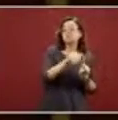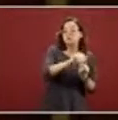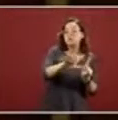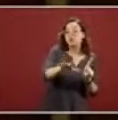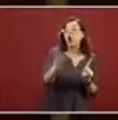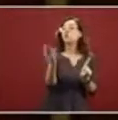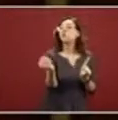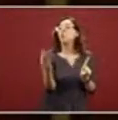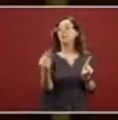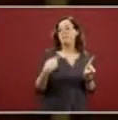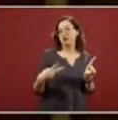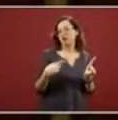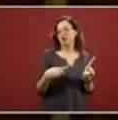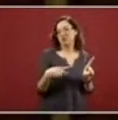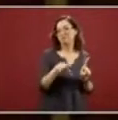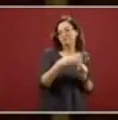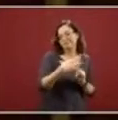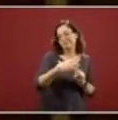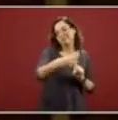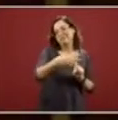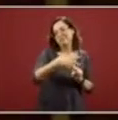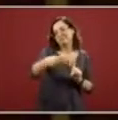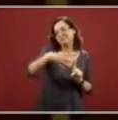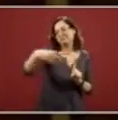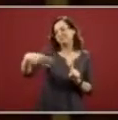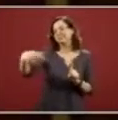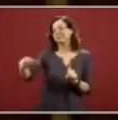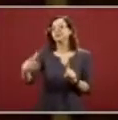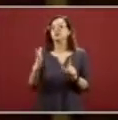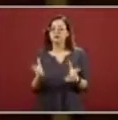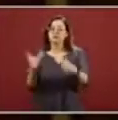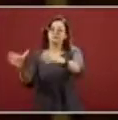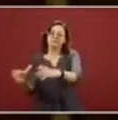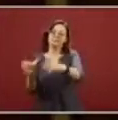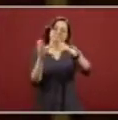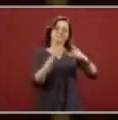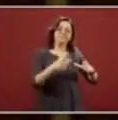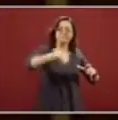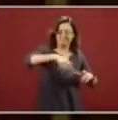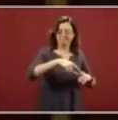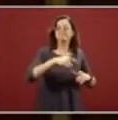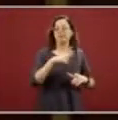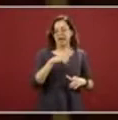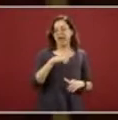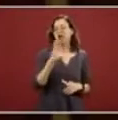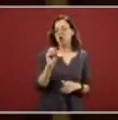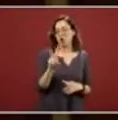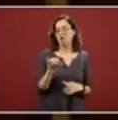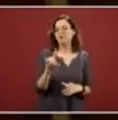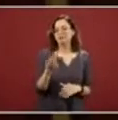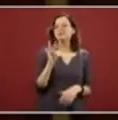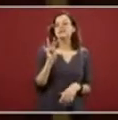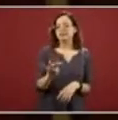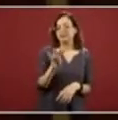el círculo de contactos de esos casos confirmados, que en el hoy son ya casos confirmados de COVID-19, pero a su vez son